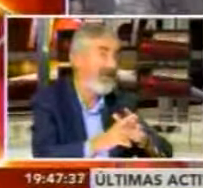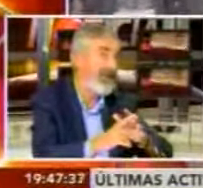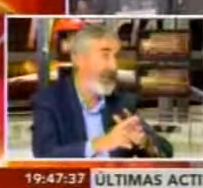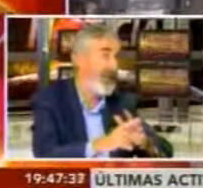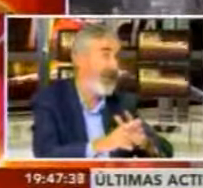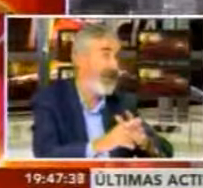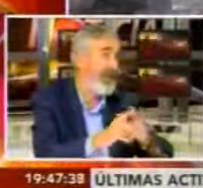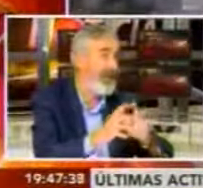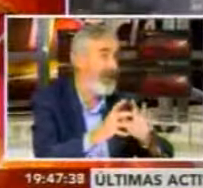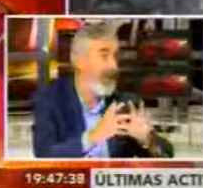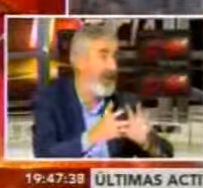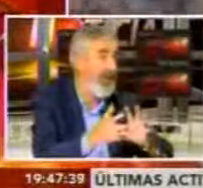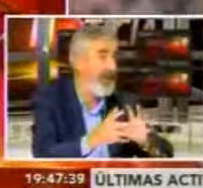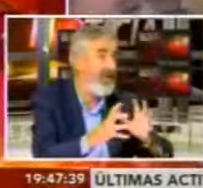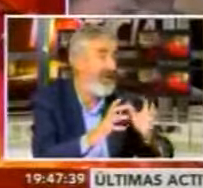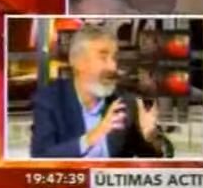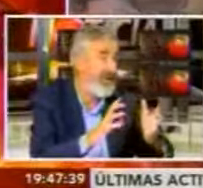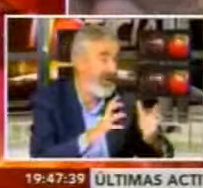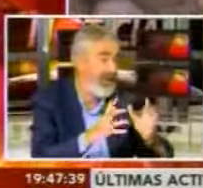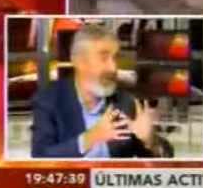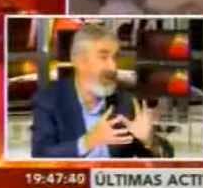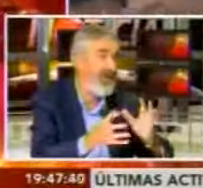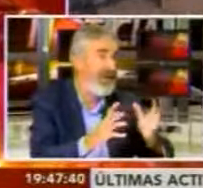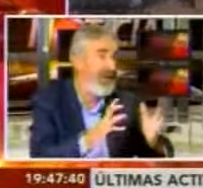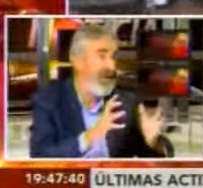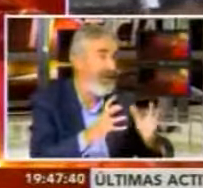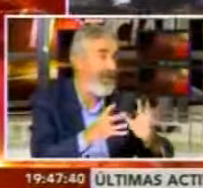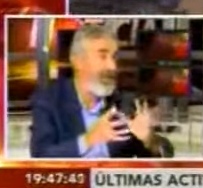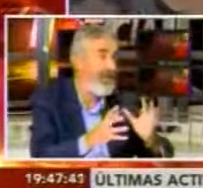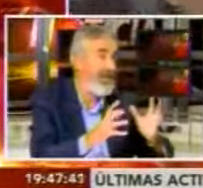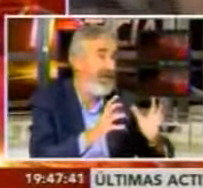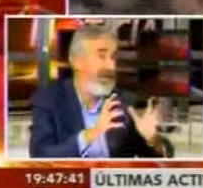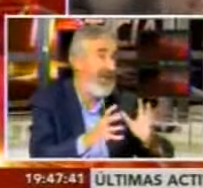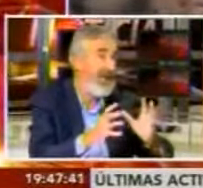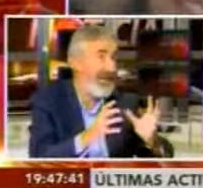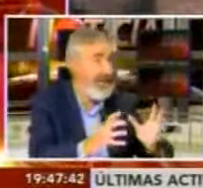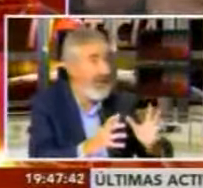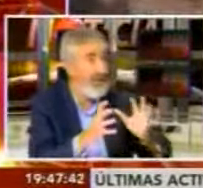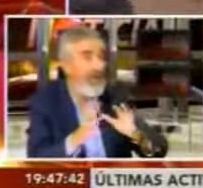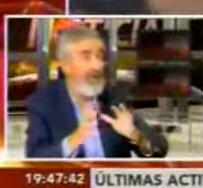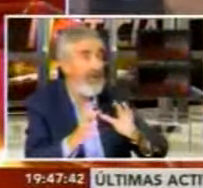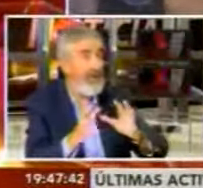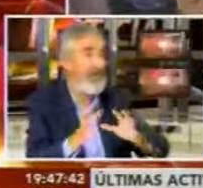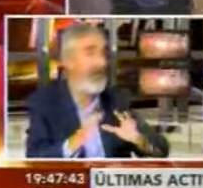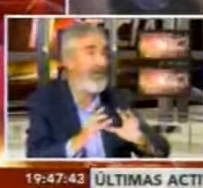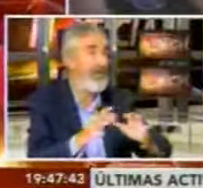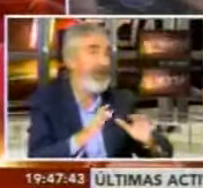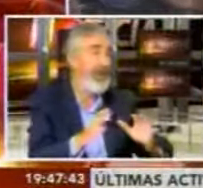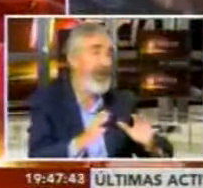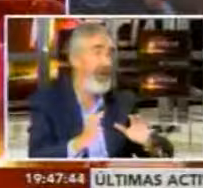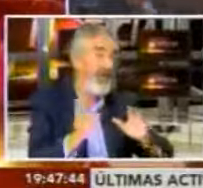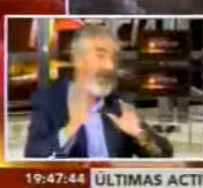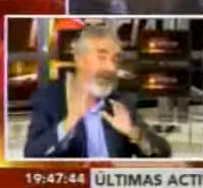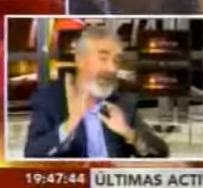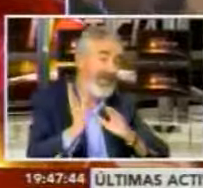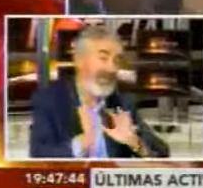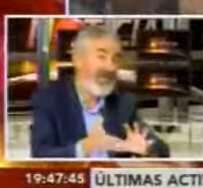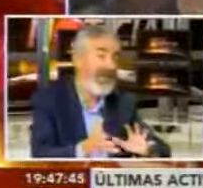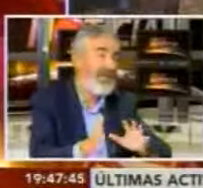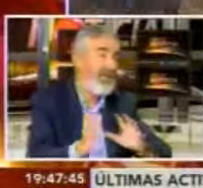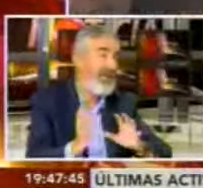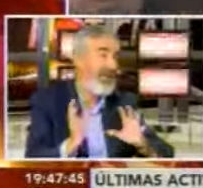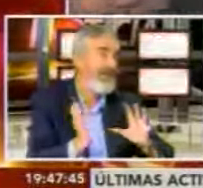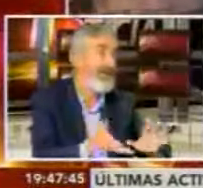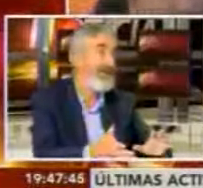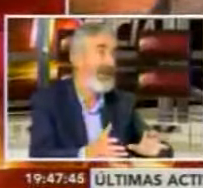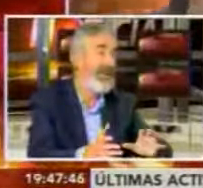frágil. Han creado empleo, tienen empleo, pero ese empleo se desacelera la economía y se pueden perder. Entonces yo creo que la estrategia, una estrategia económica más